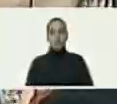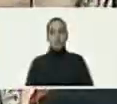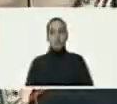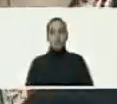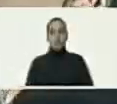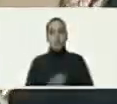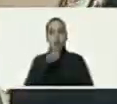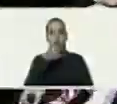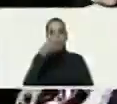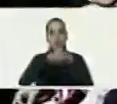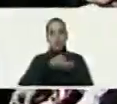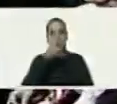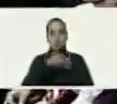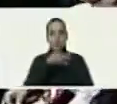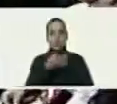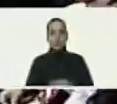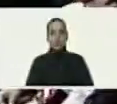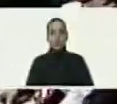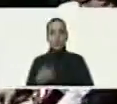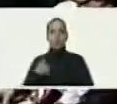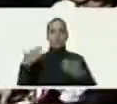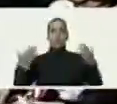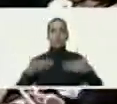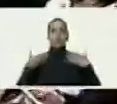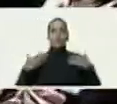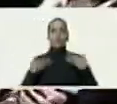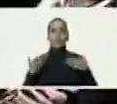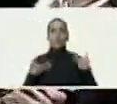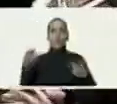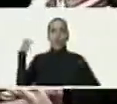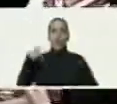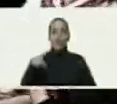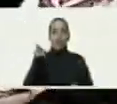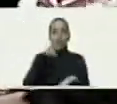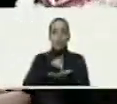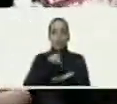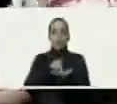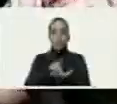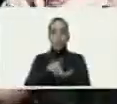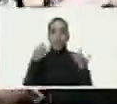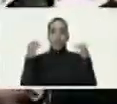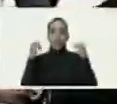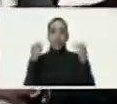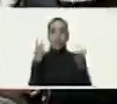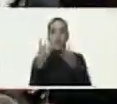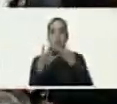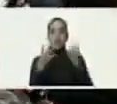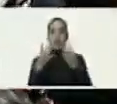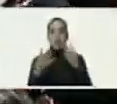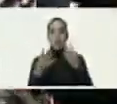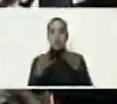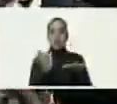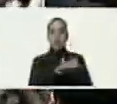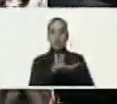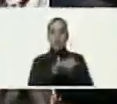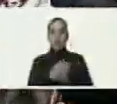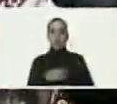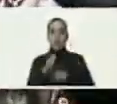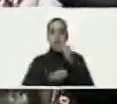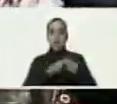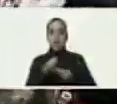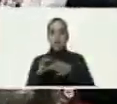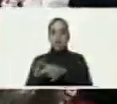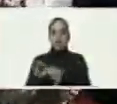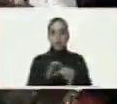Buenas tardes. Bueno, muy contento estoy de estar aquí una vez más en esta fiesta del libro que estamos haciendo todos juntos.